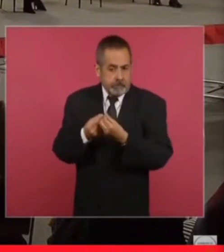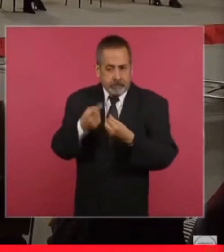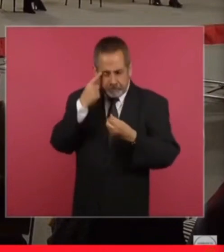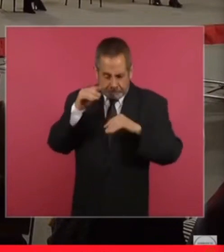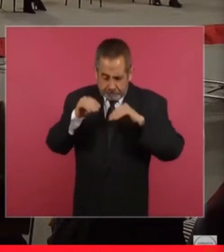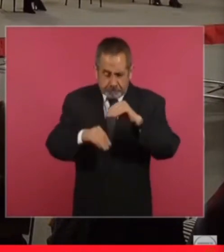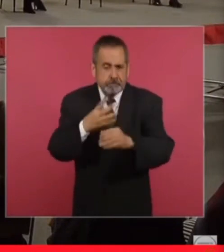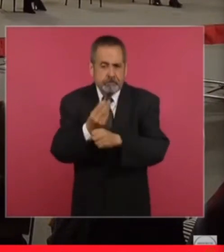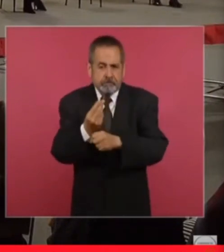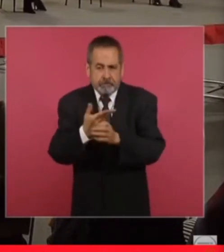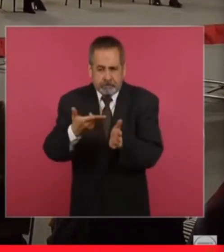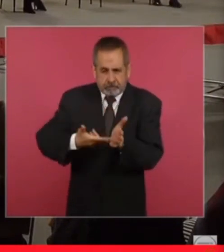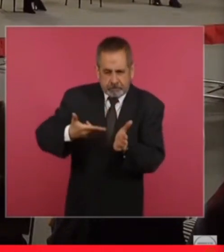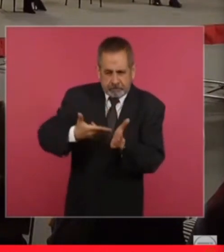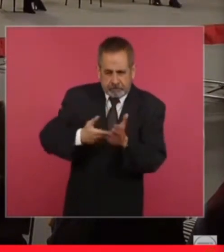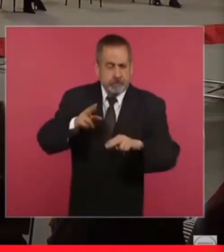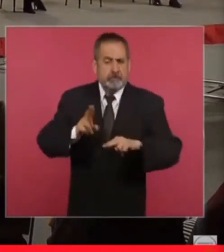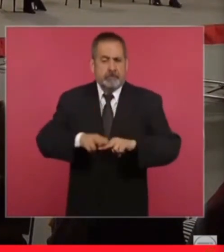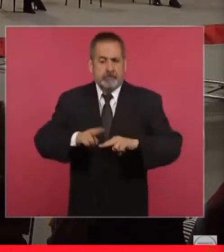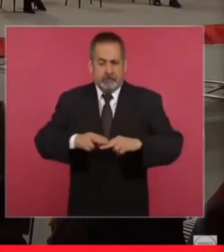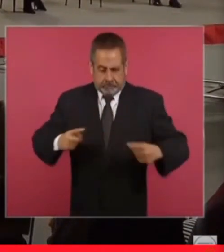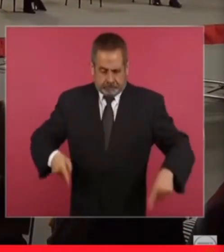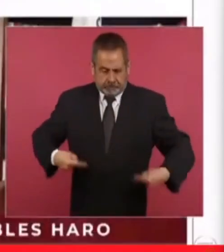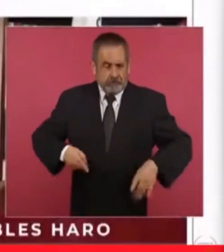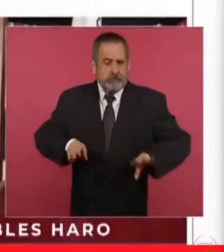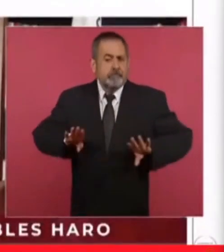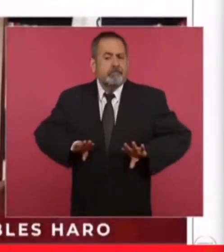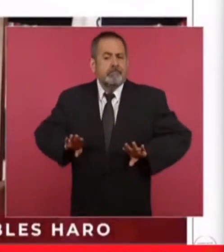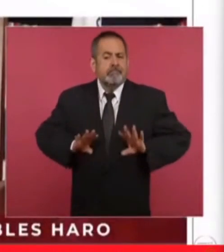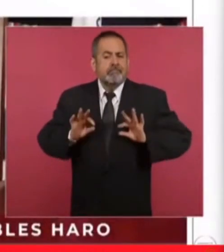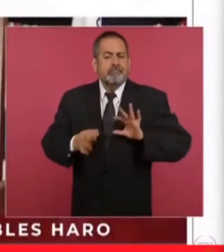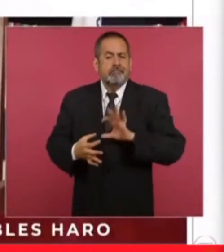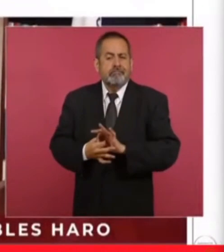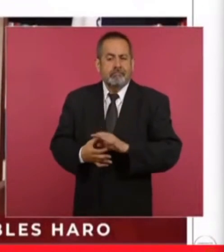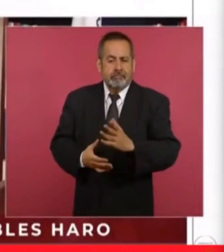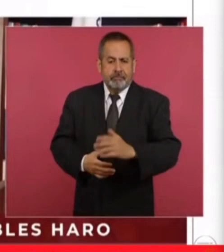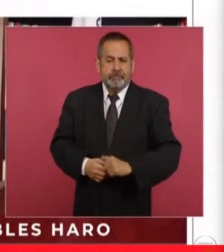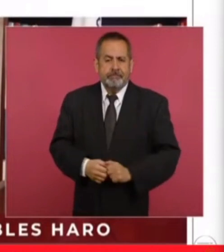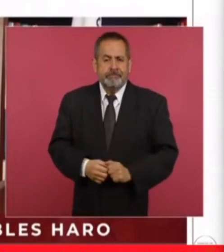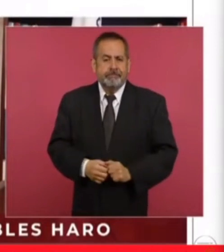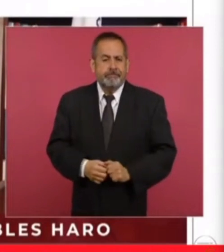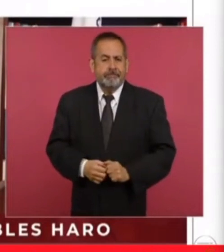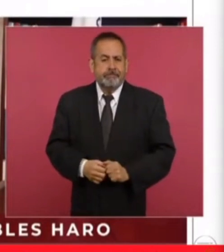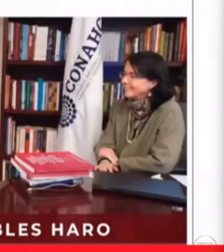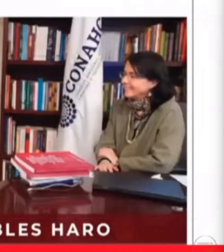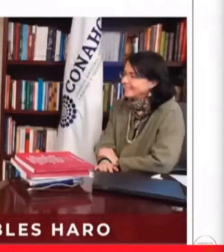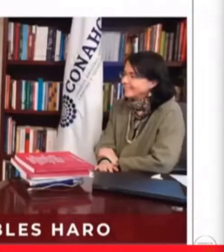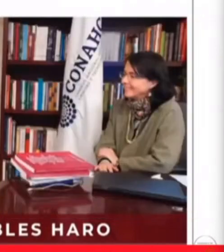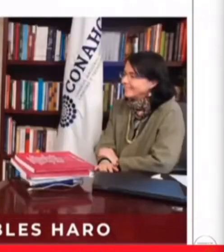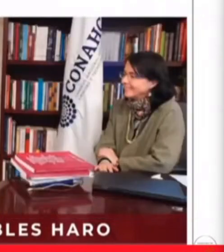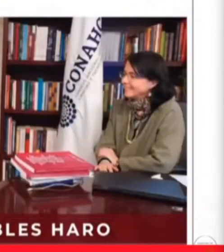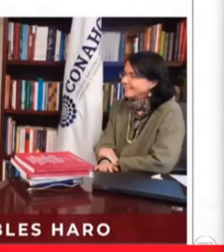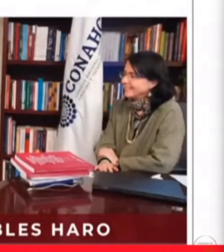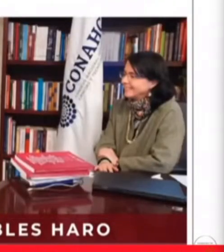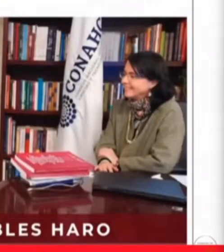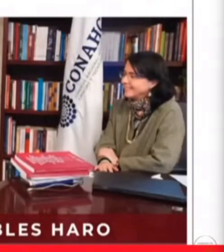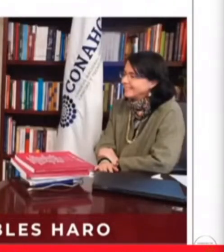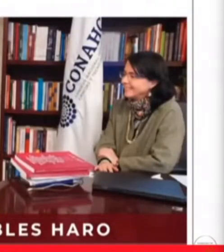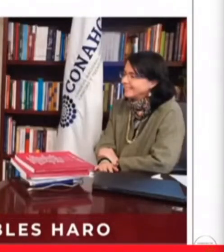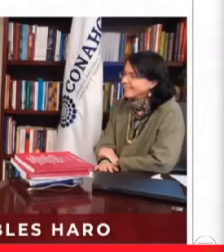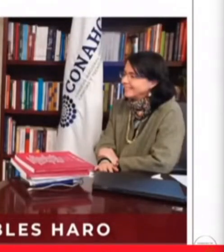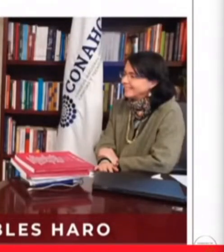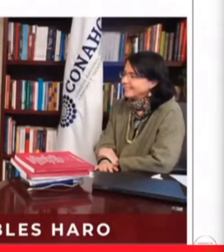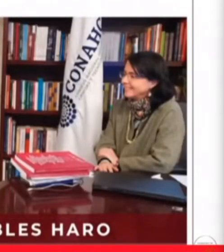asientos ergonómicos personalizados, hechos en México, diseñados y adecuados a la población de personas